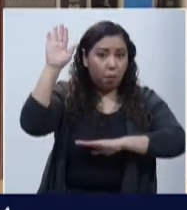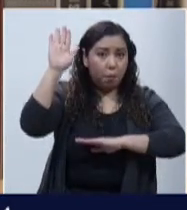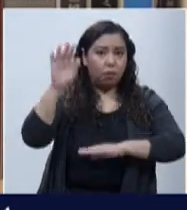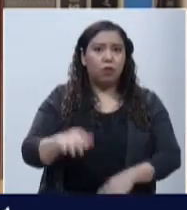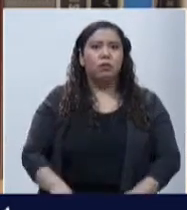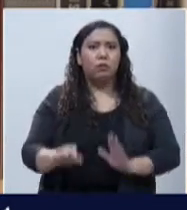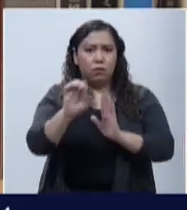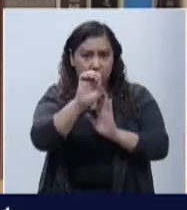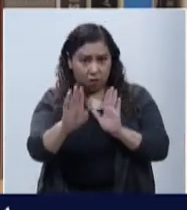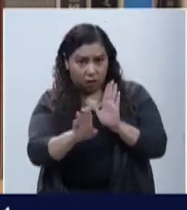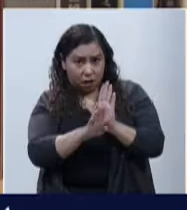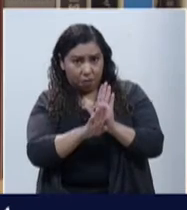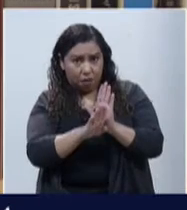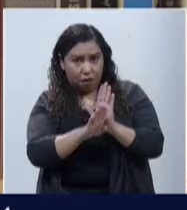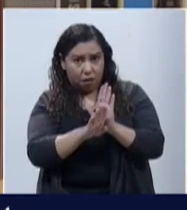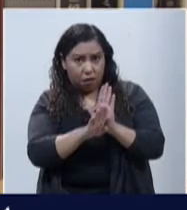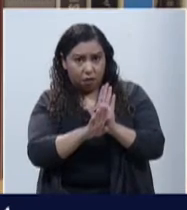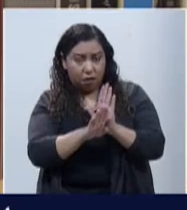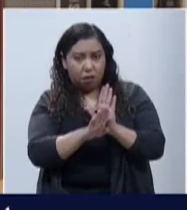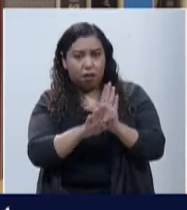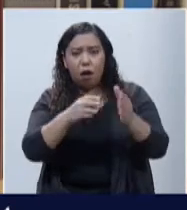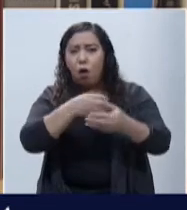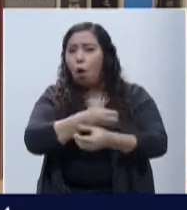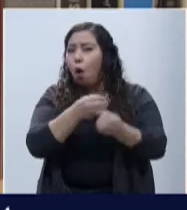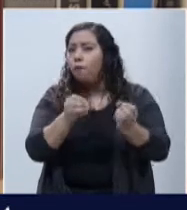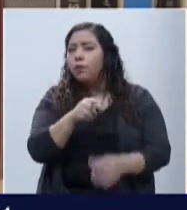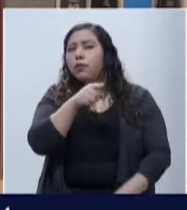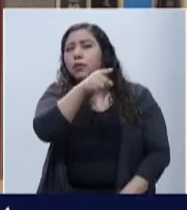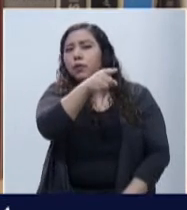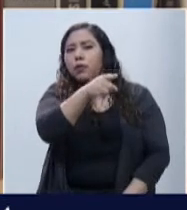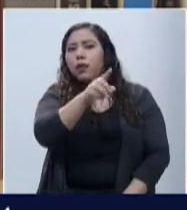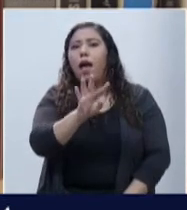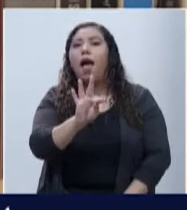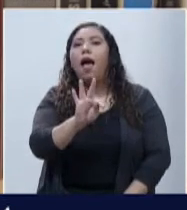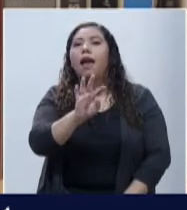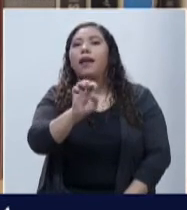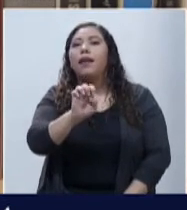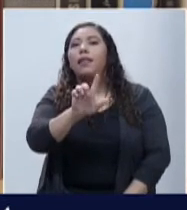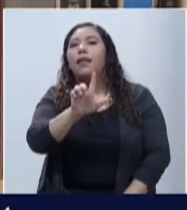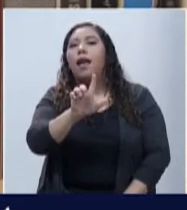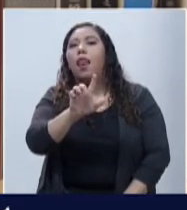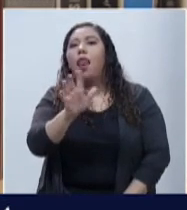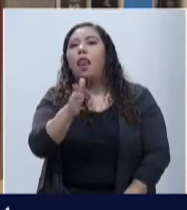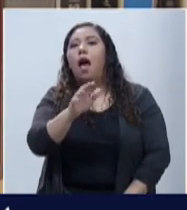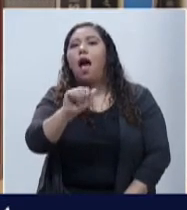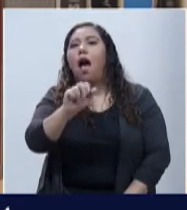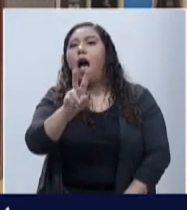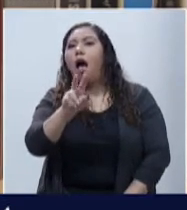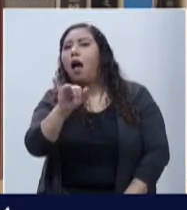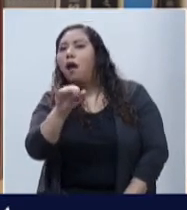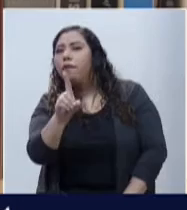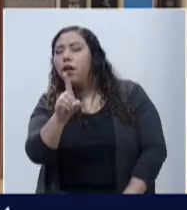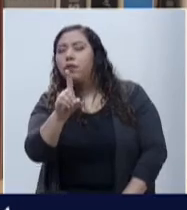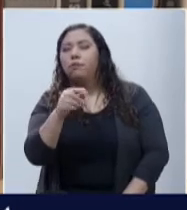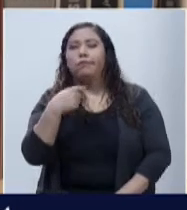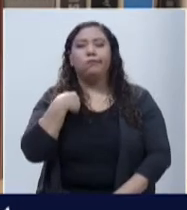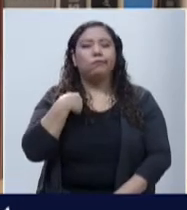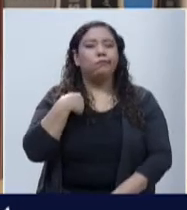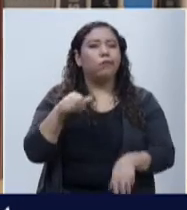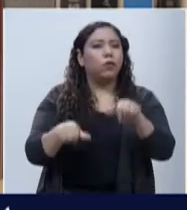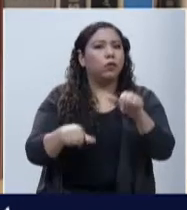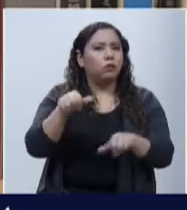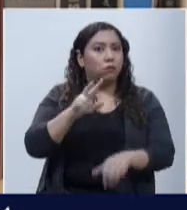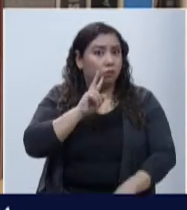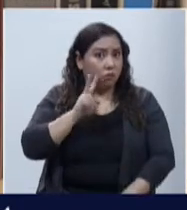embajada y todavía quedaba una duda si en realidad se podría realizar